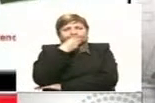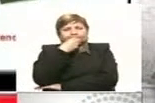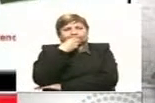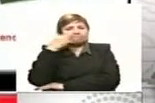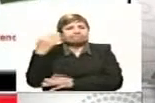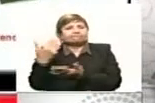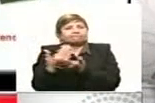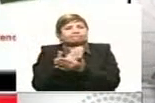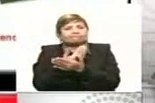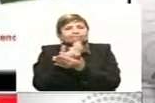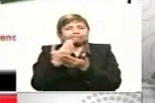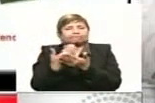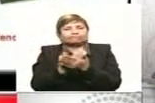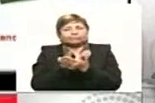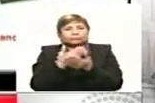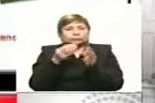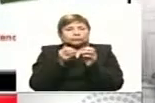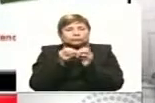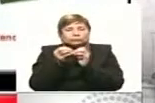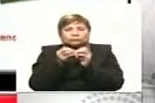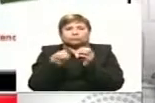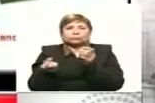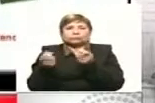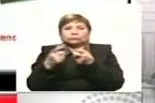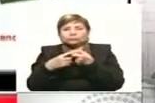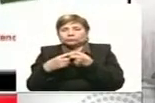modelo unificado, integrado,